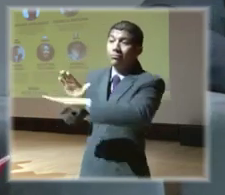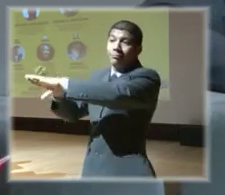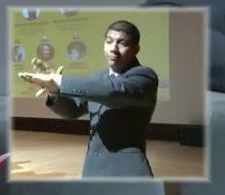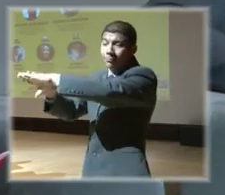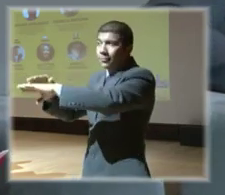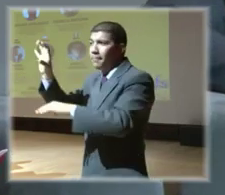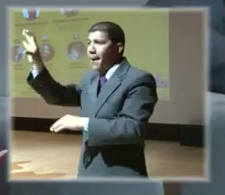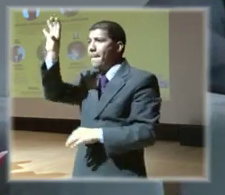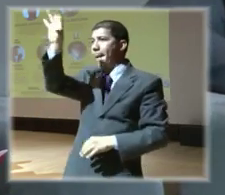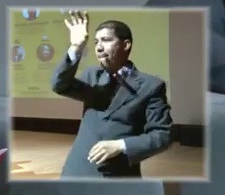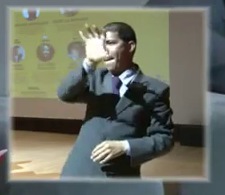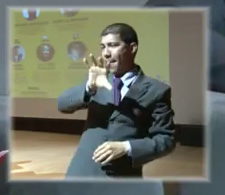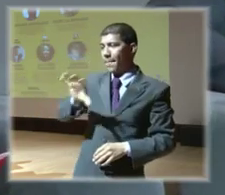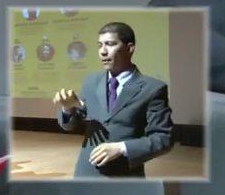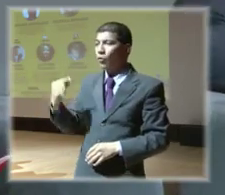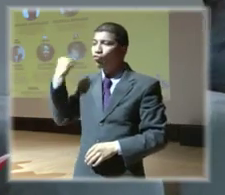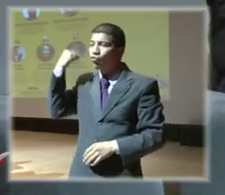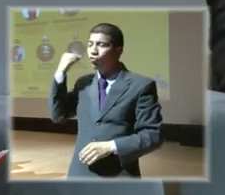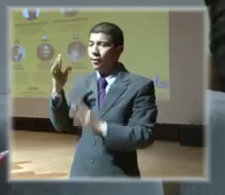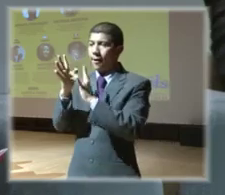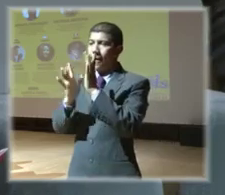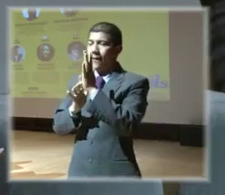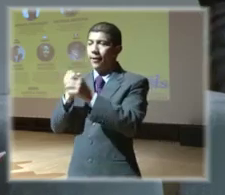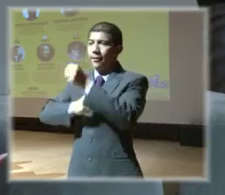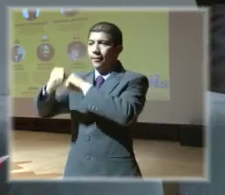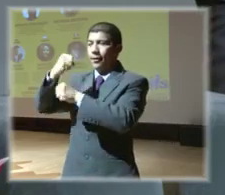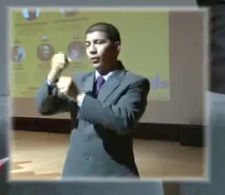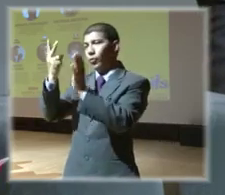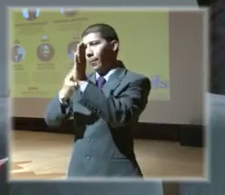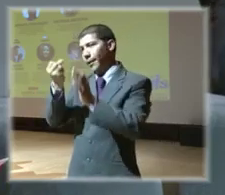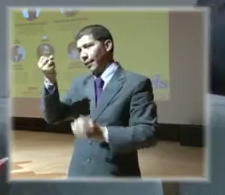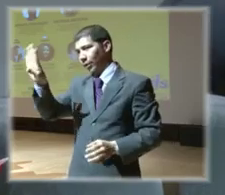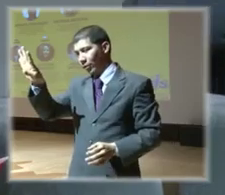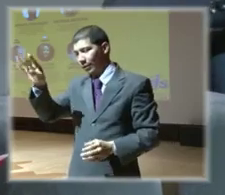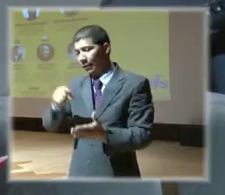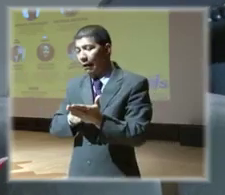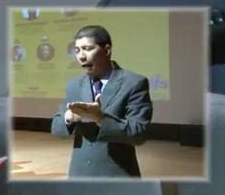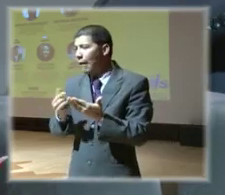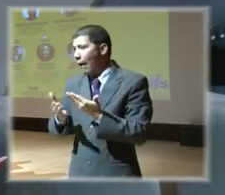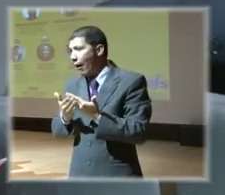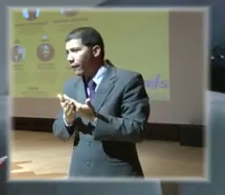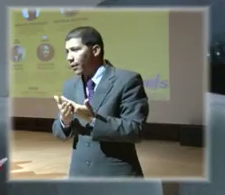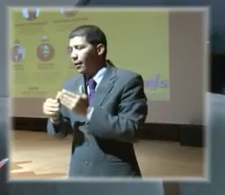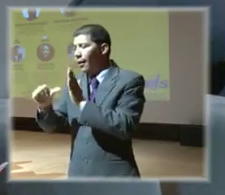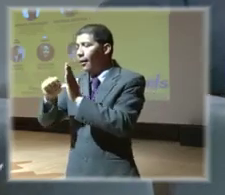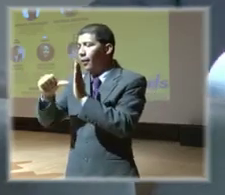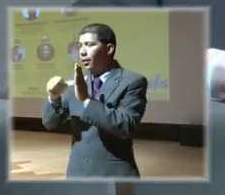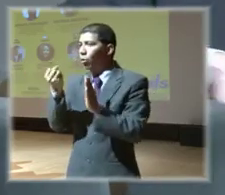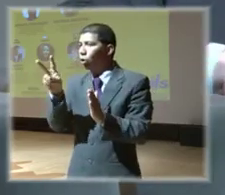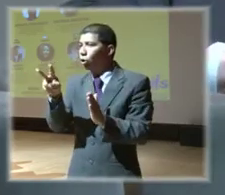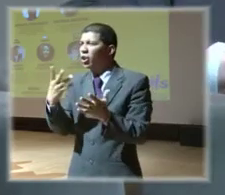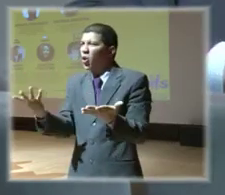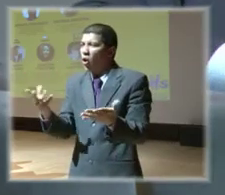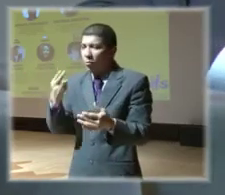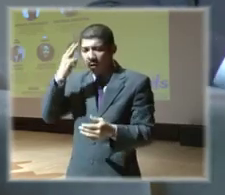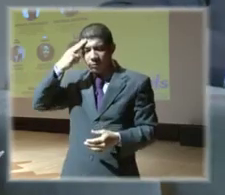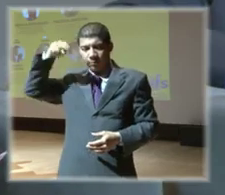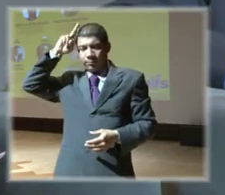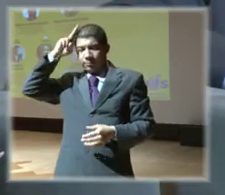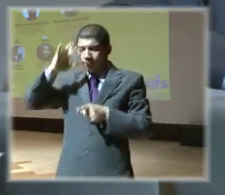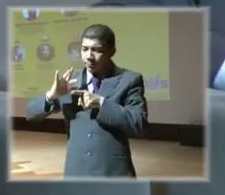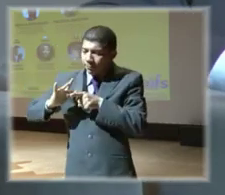del horno en abril de 2014, desarrolla cómo debe interpretarse y aplicarse este artículo. Esta transición